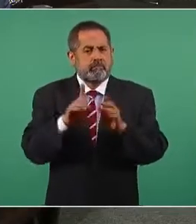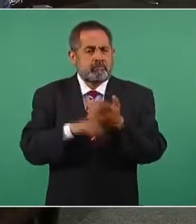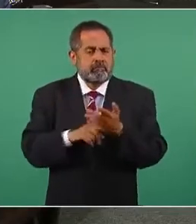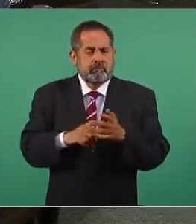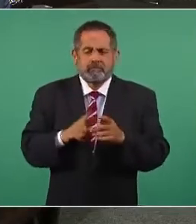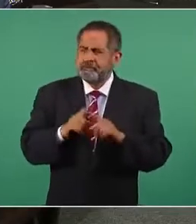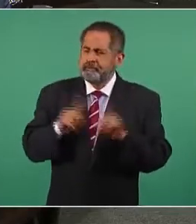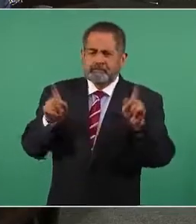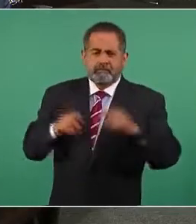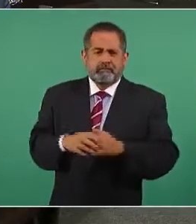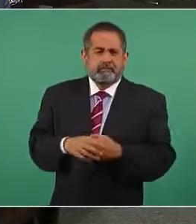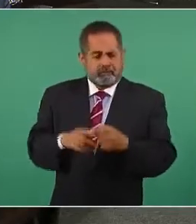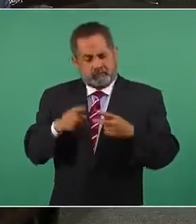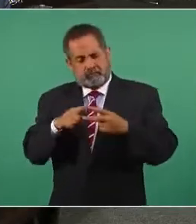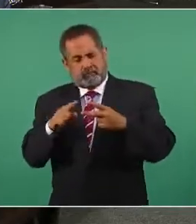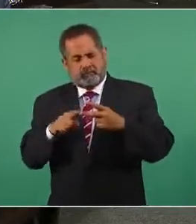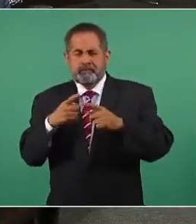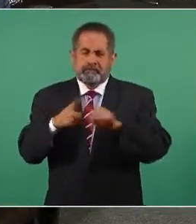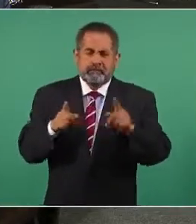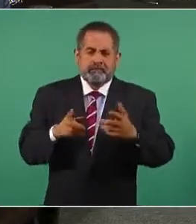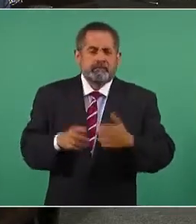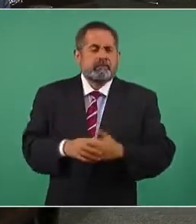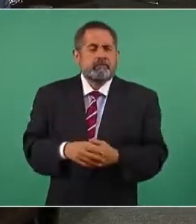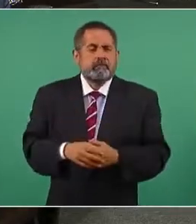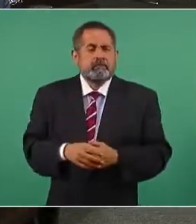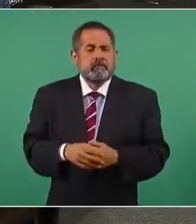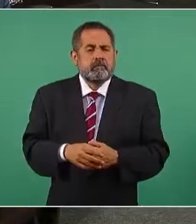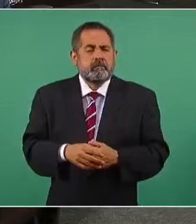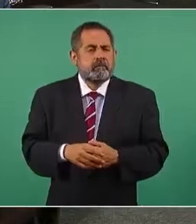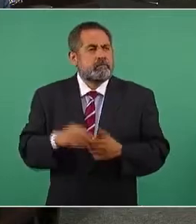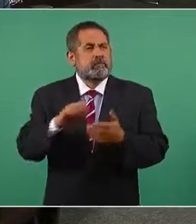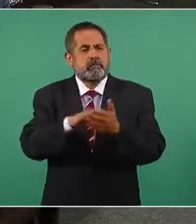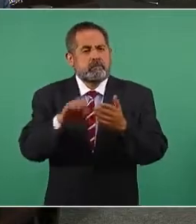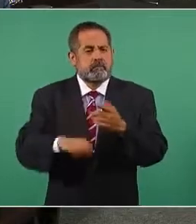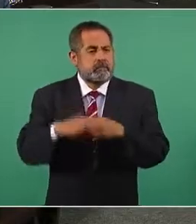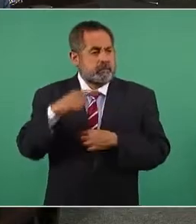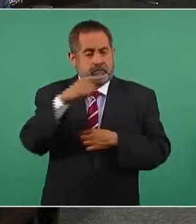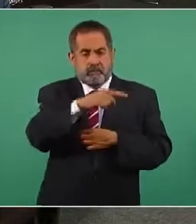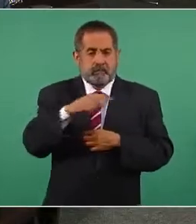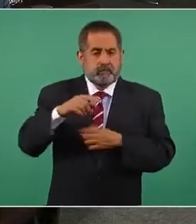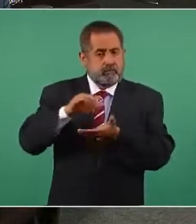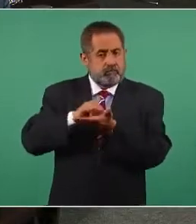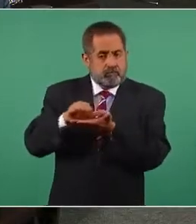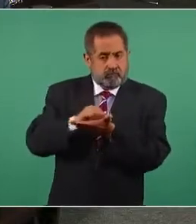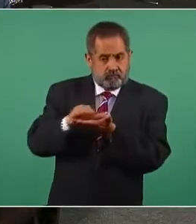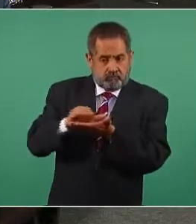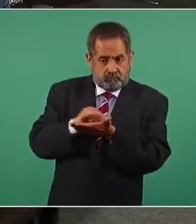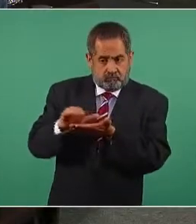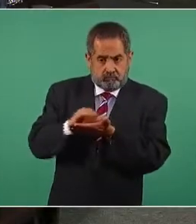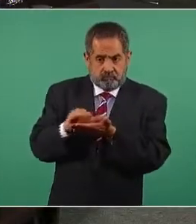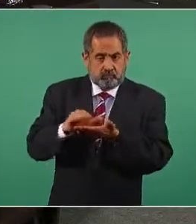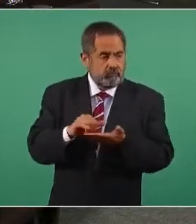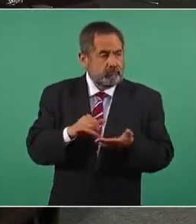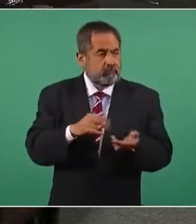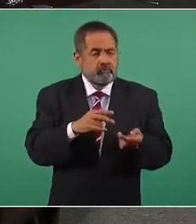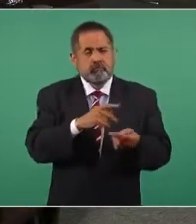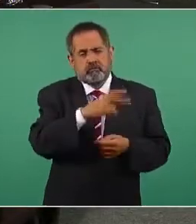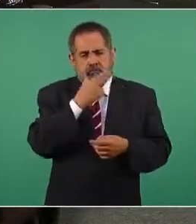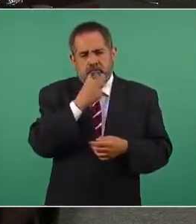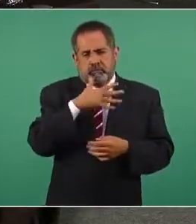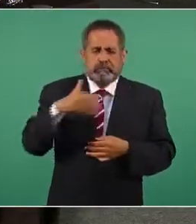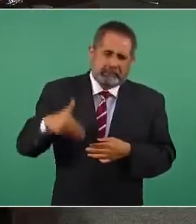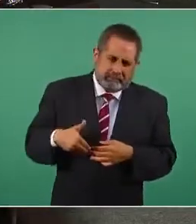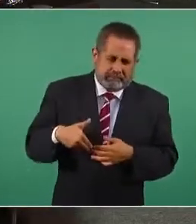forma diferente, dos preguntas. Por ejemplo, en el consulado de Nueva York llega un señor